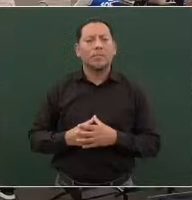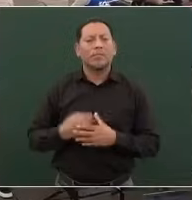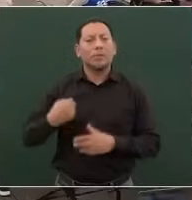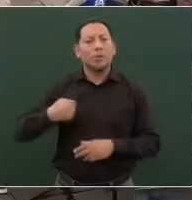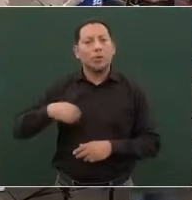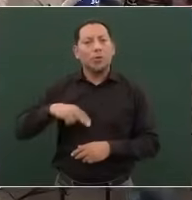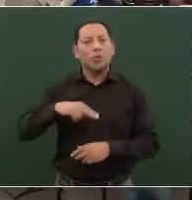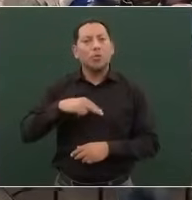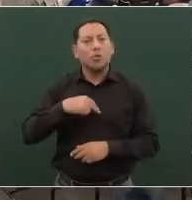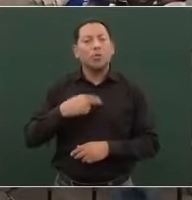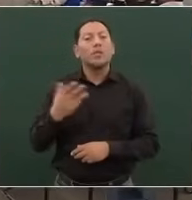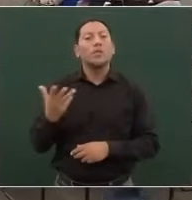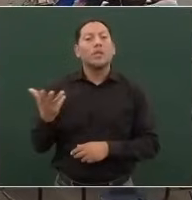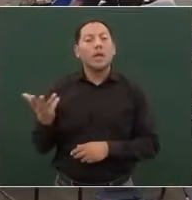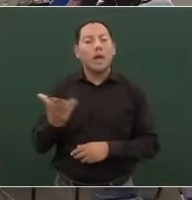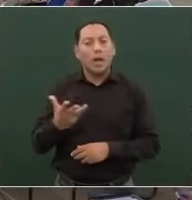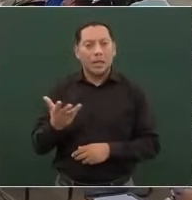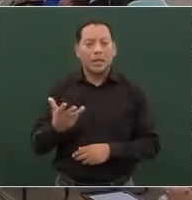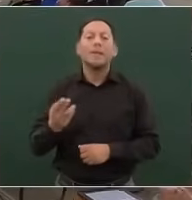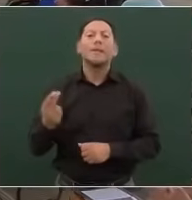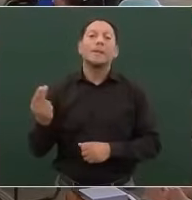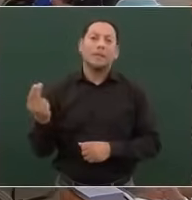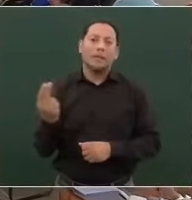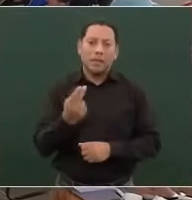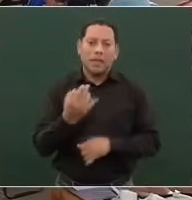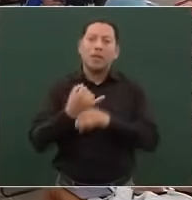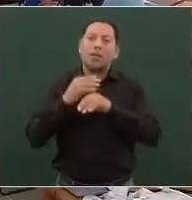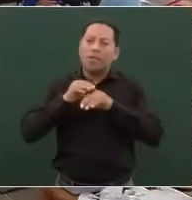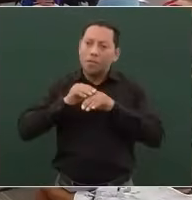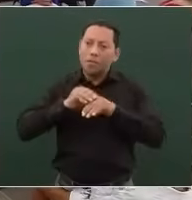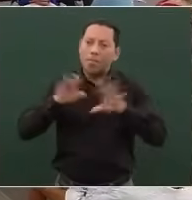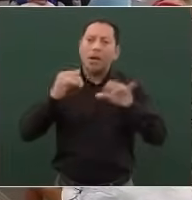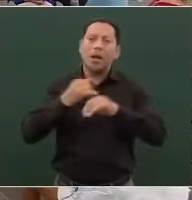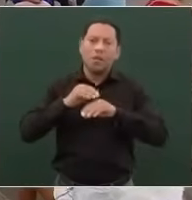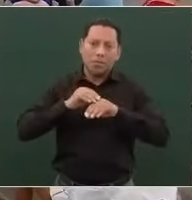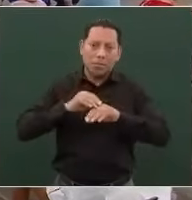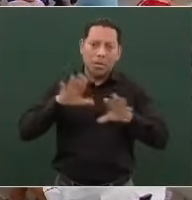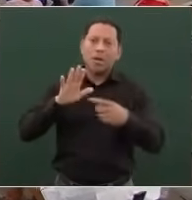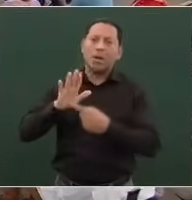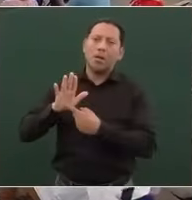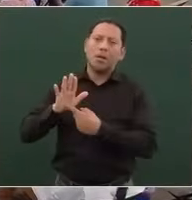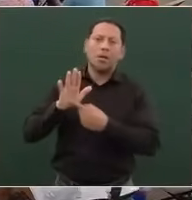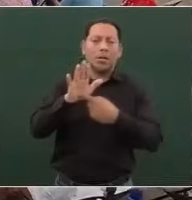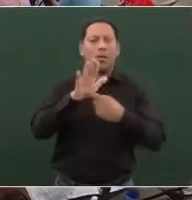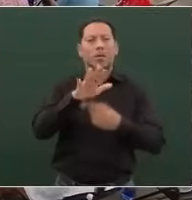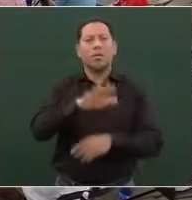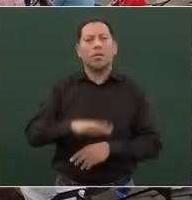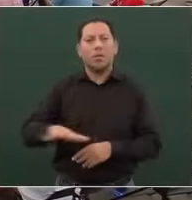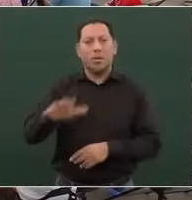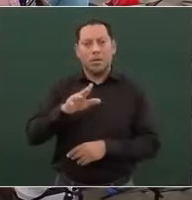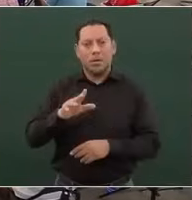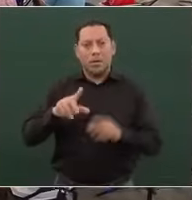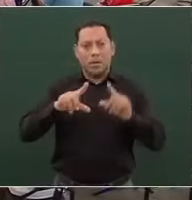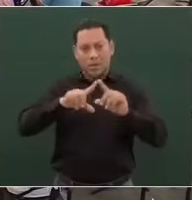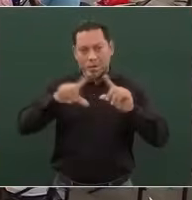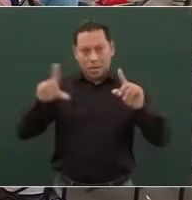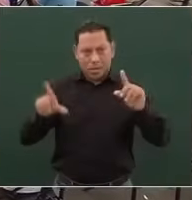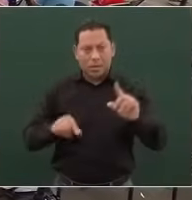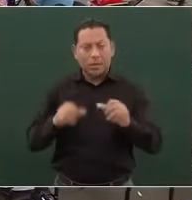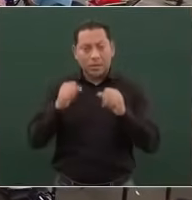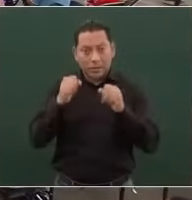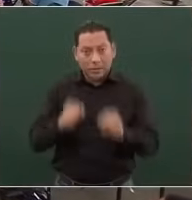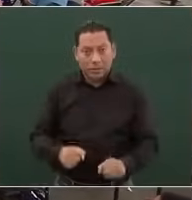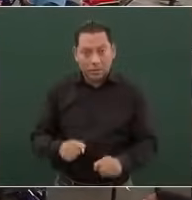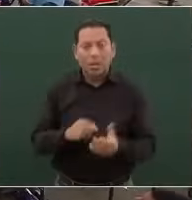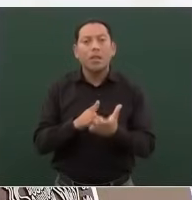procurar es que se informe al pueblo, que se garantice el derecho